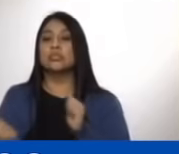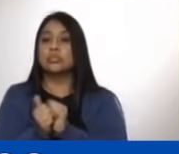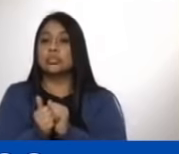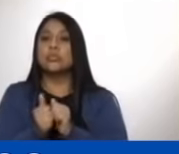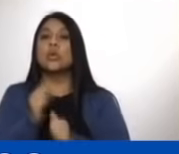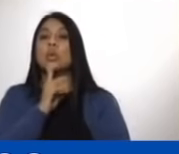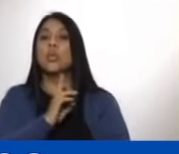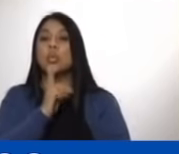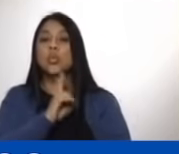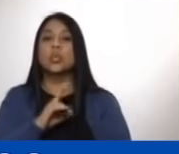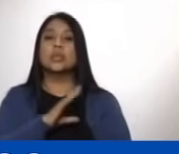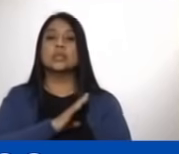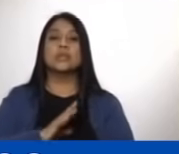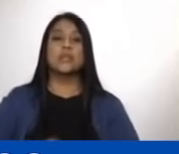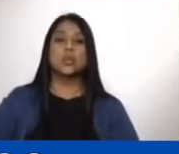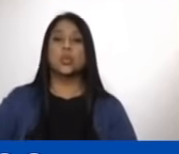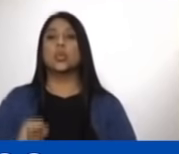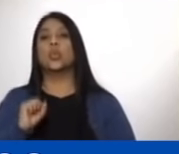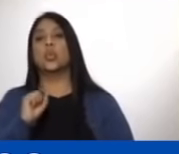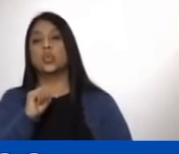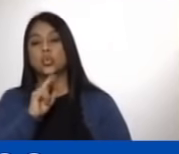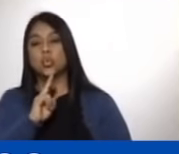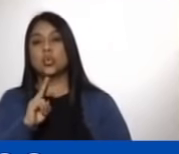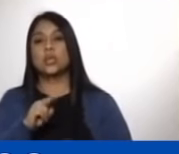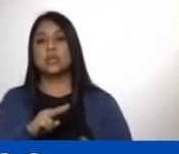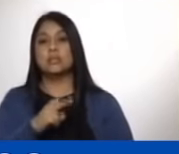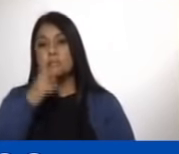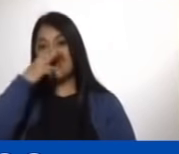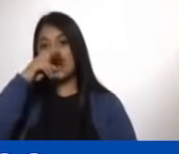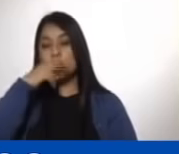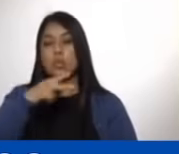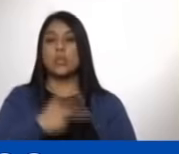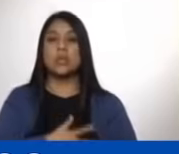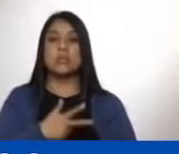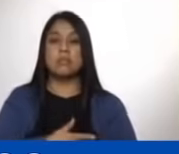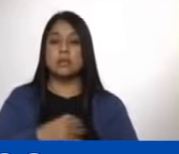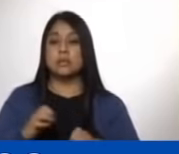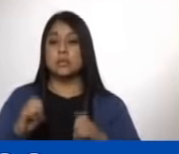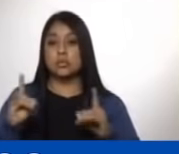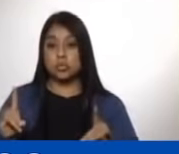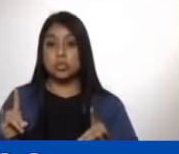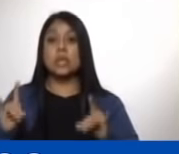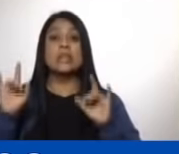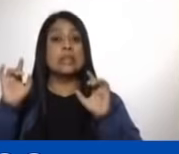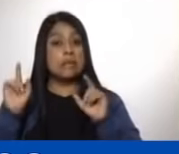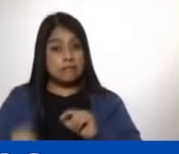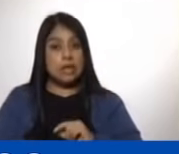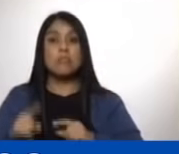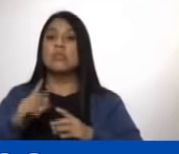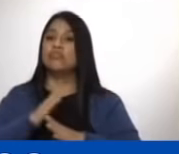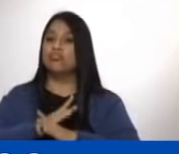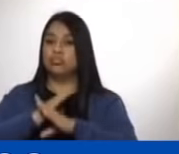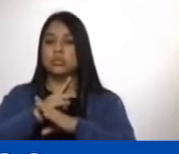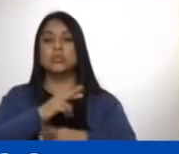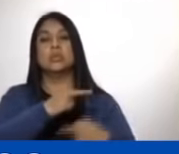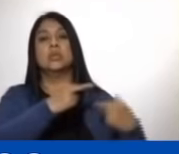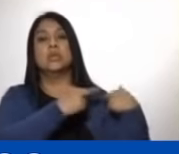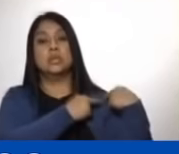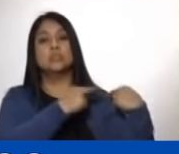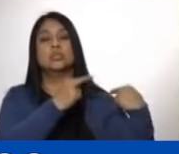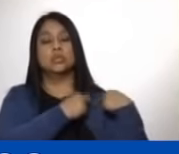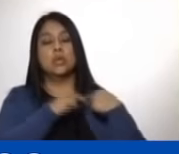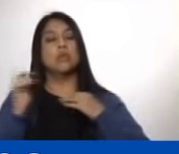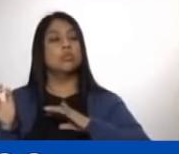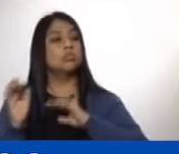El Salvador, Guatemala, México, Estados Unidos. Tenemos que unir esfuerzos para el abordaje responsable